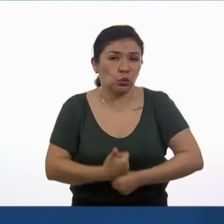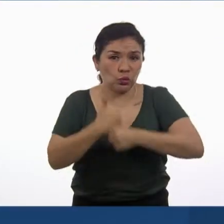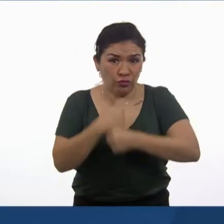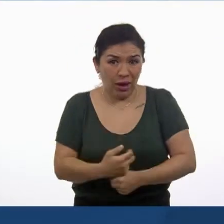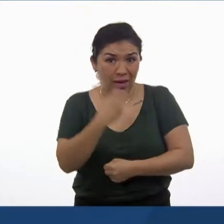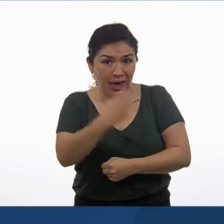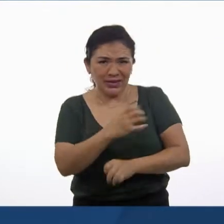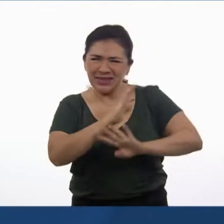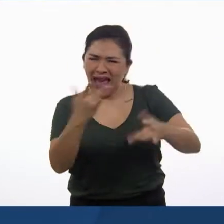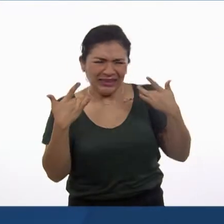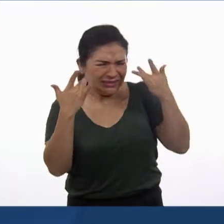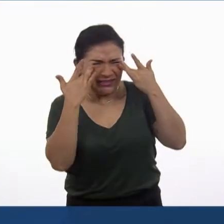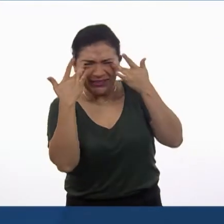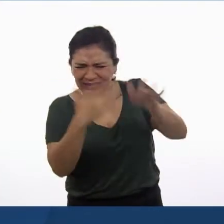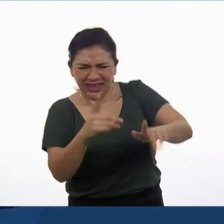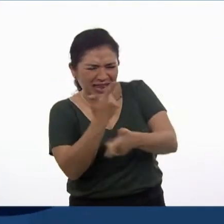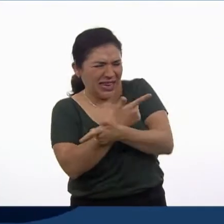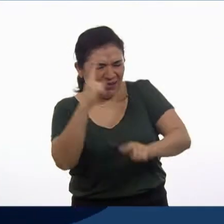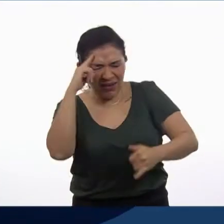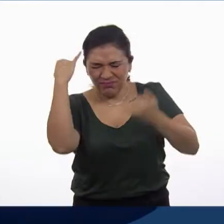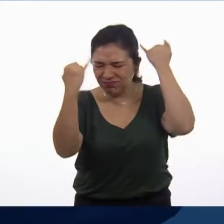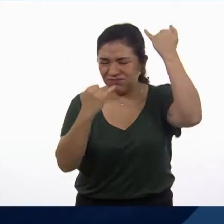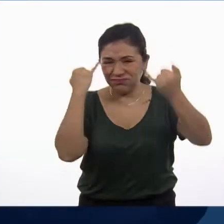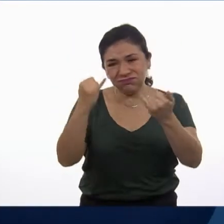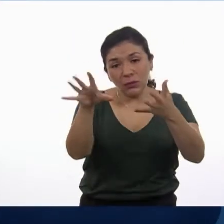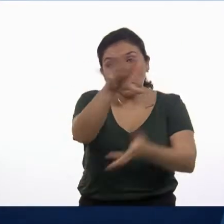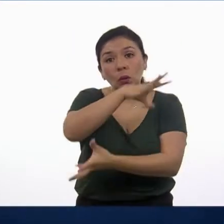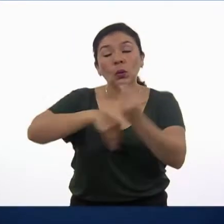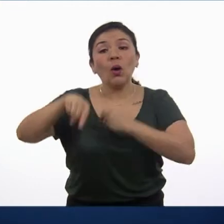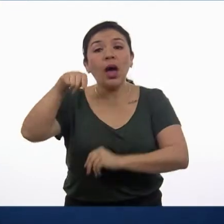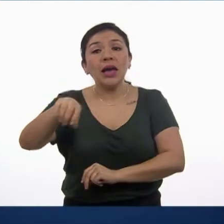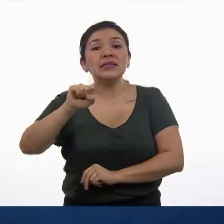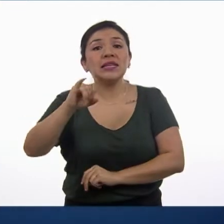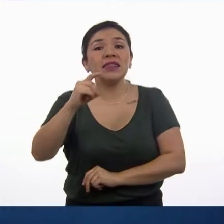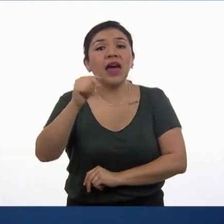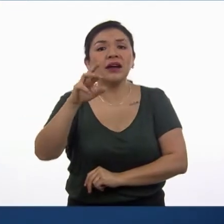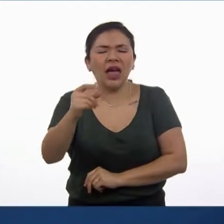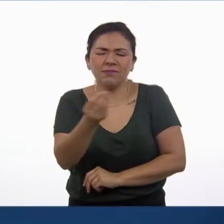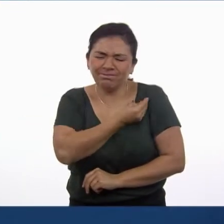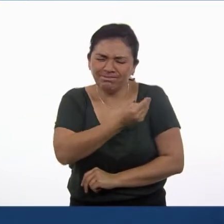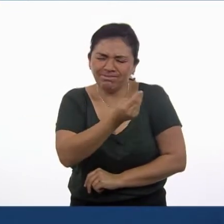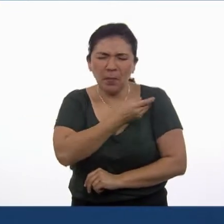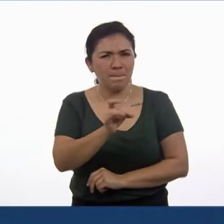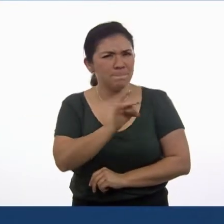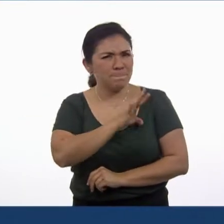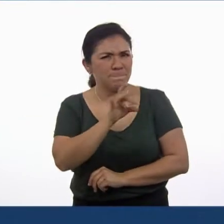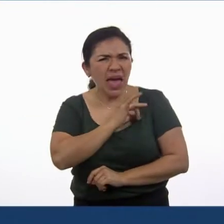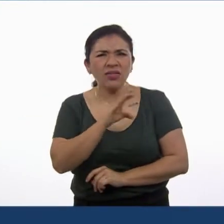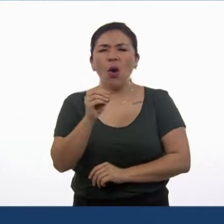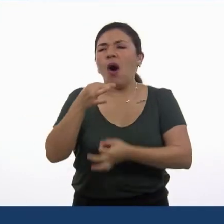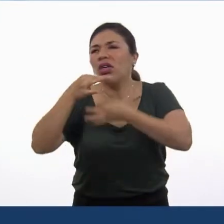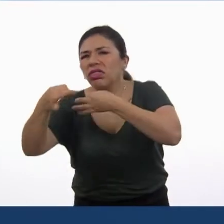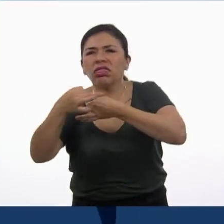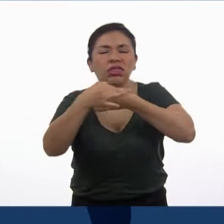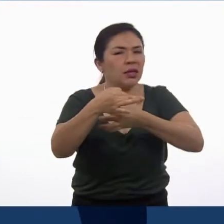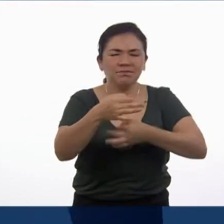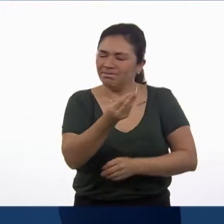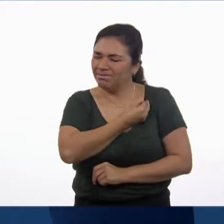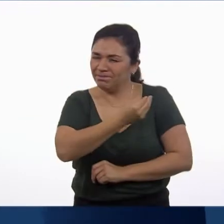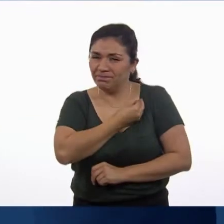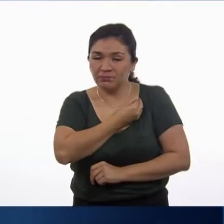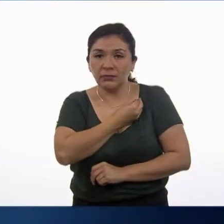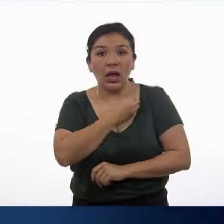Habiéndose liberado de los obstáculos hacia la iluminación, Siddhartha resiste las tentaciones y miedos. Derrotada,